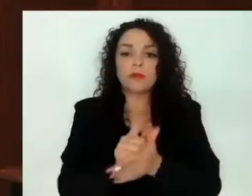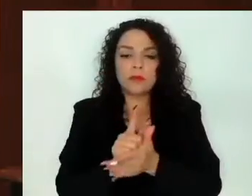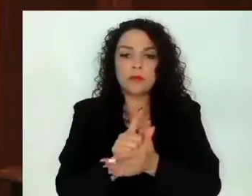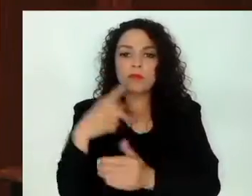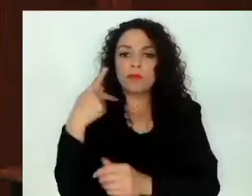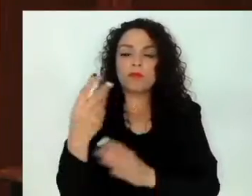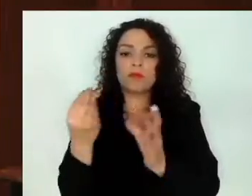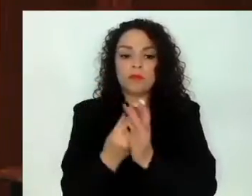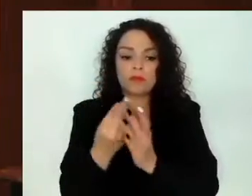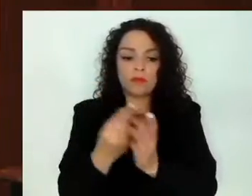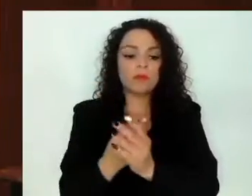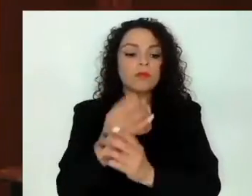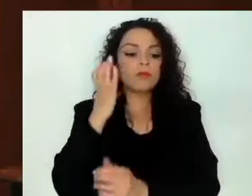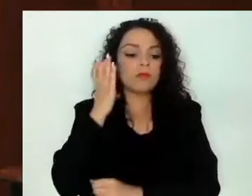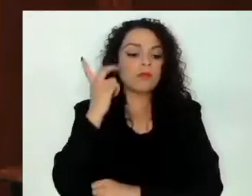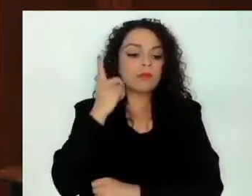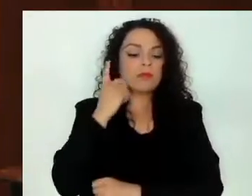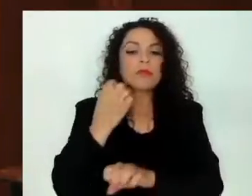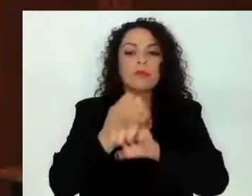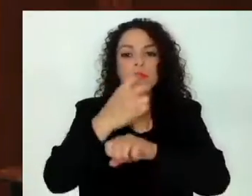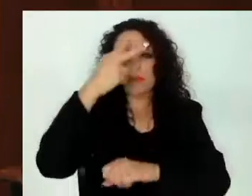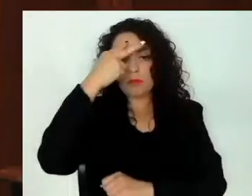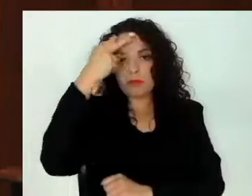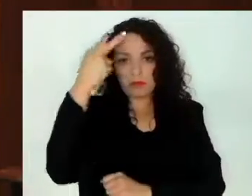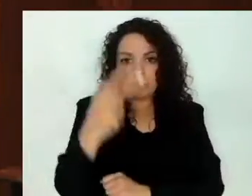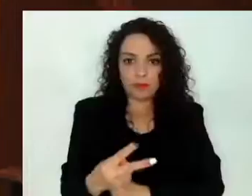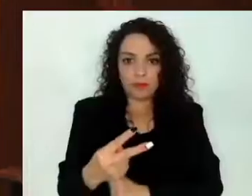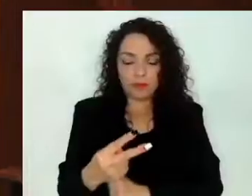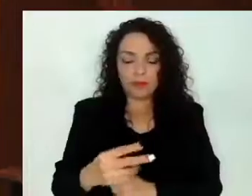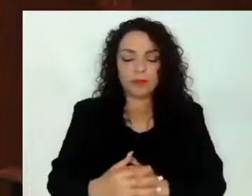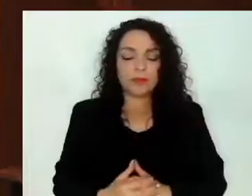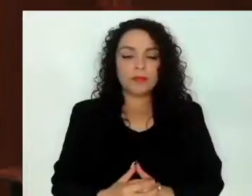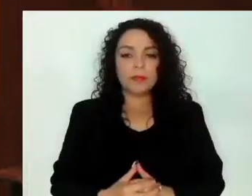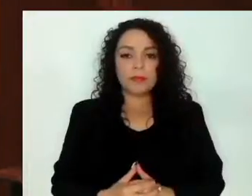Poder Legislativo del Estado Libre y Soberano de México.